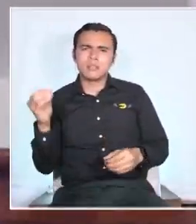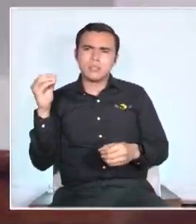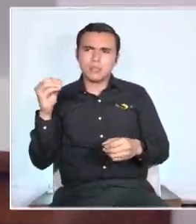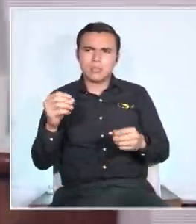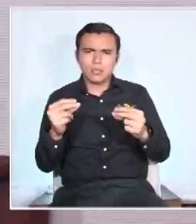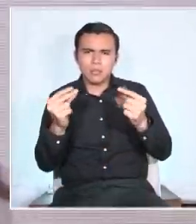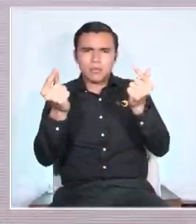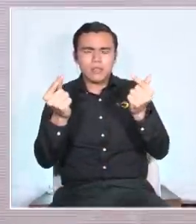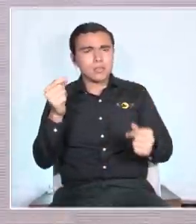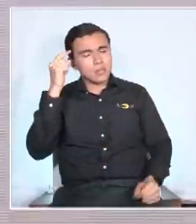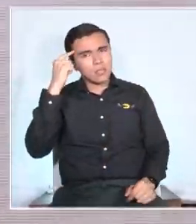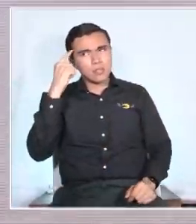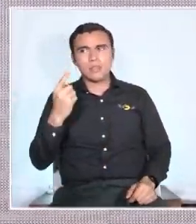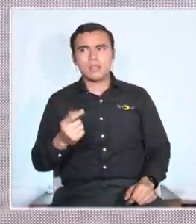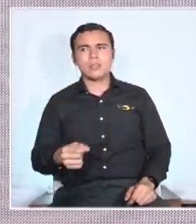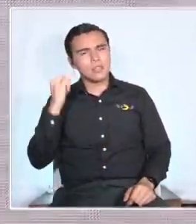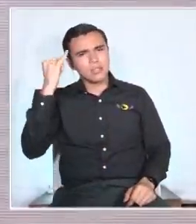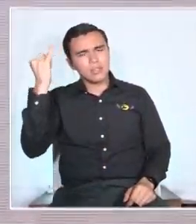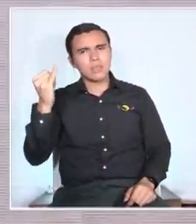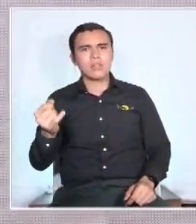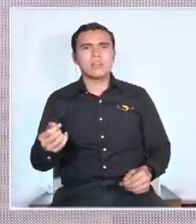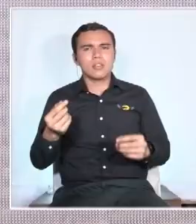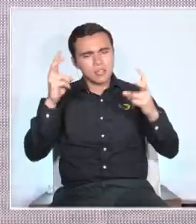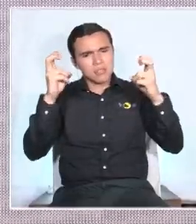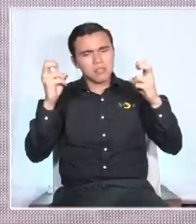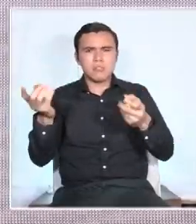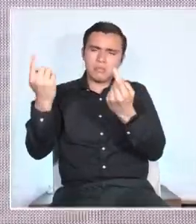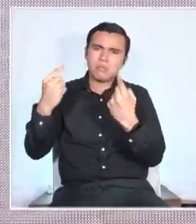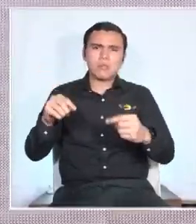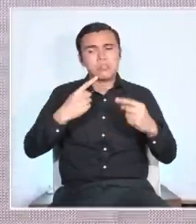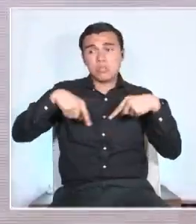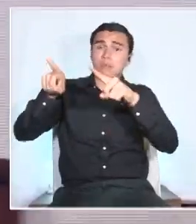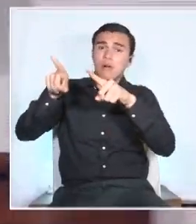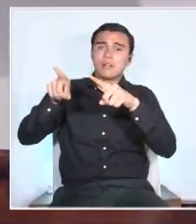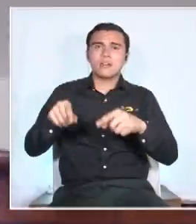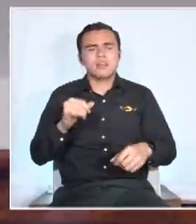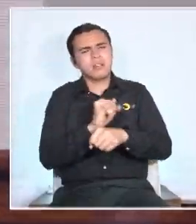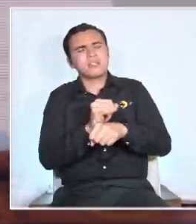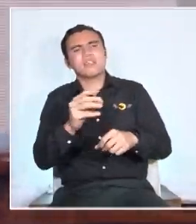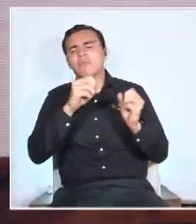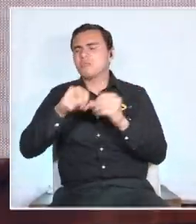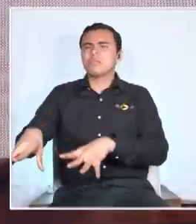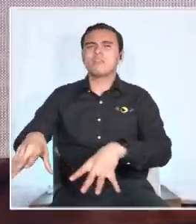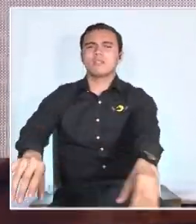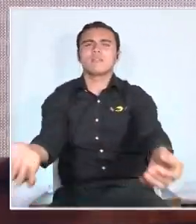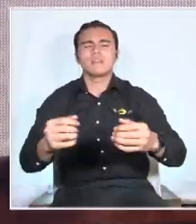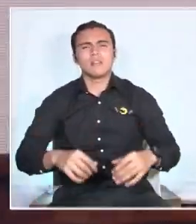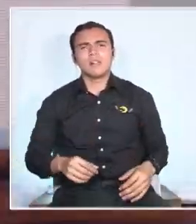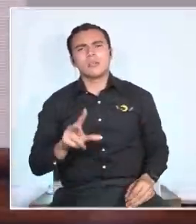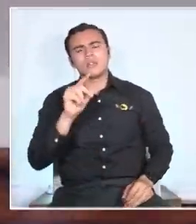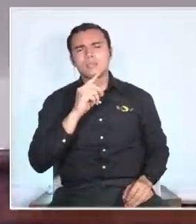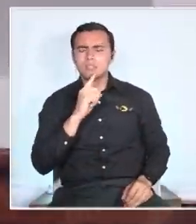idea que vino de parte del enemigo y se van, diciendo: esa iglesia no sirve, o es que ahí no está bien